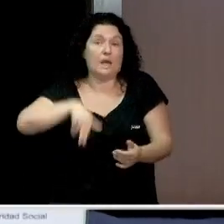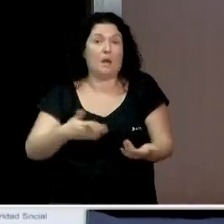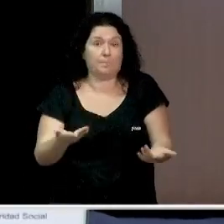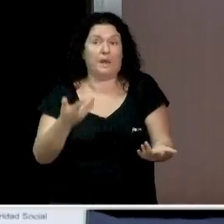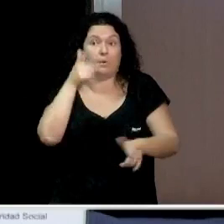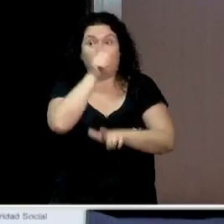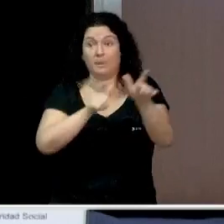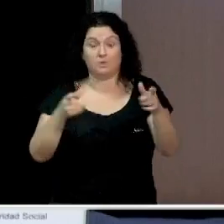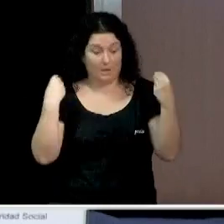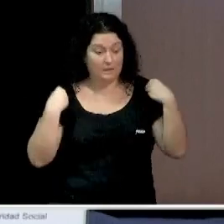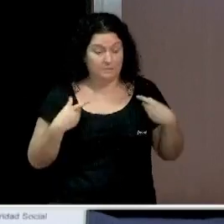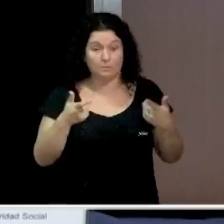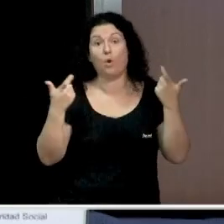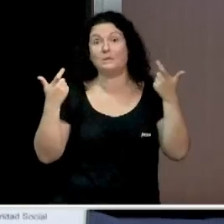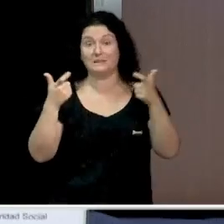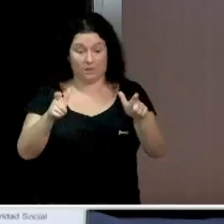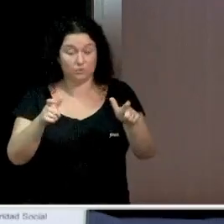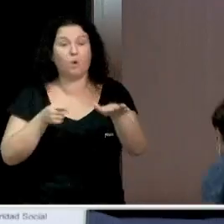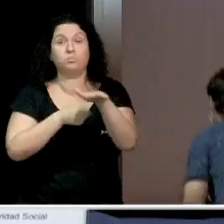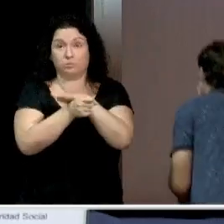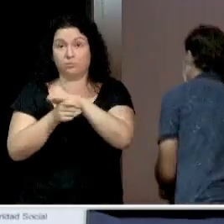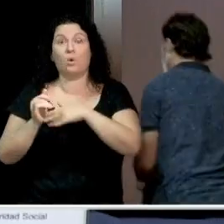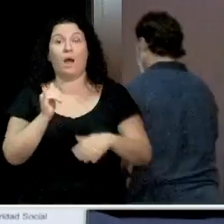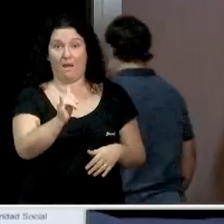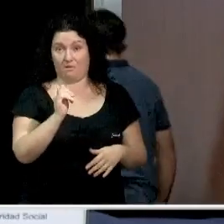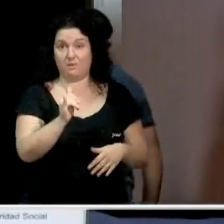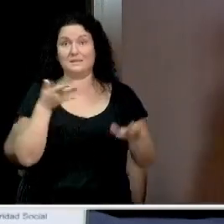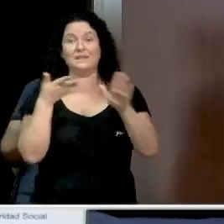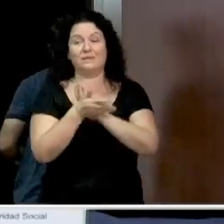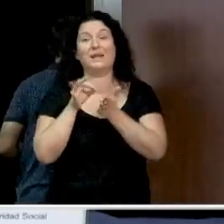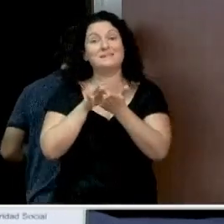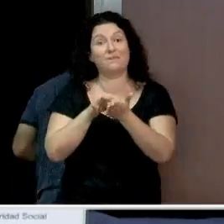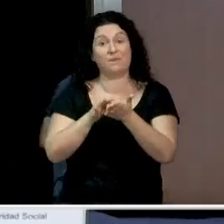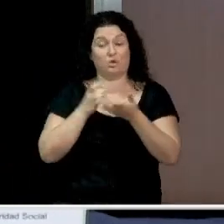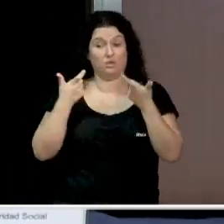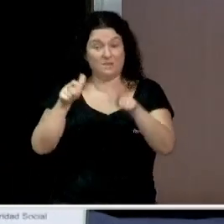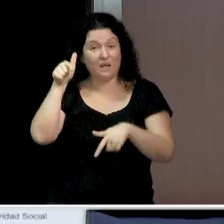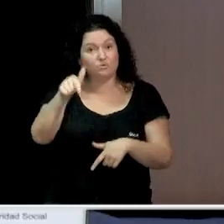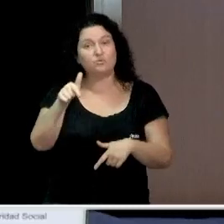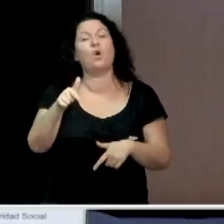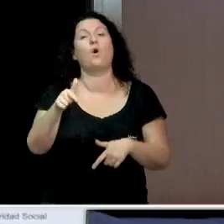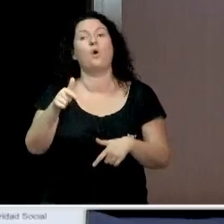ellos se ocupan en ese sector, lo que nos dice que el sector servicios tiene un flujo de